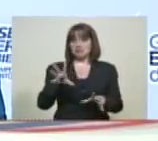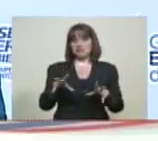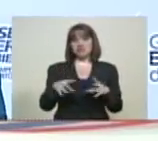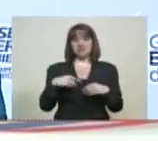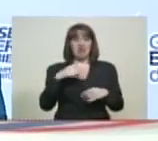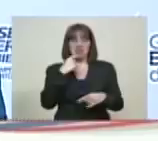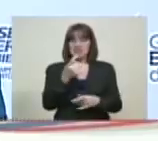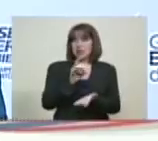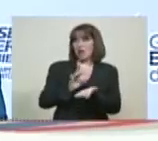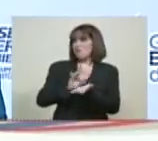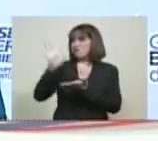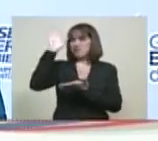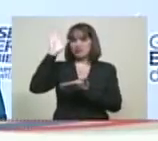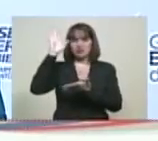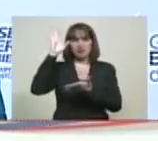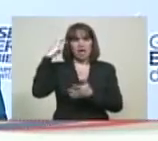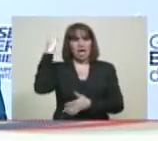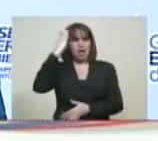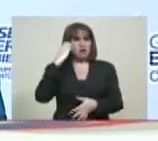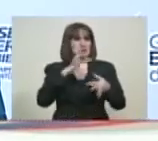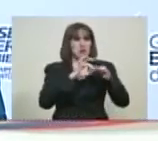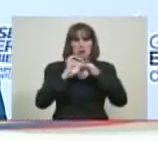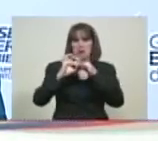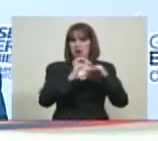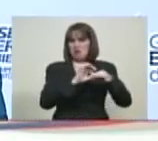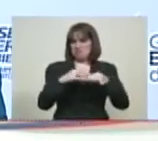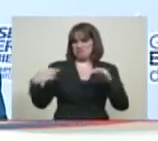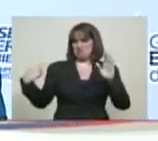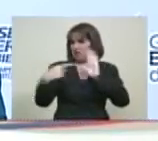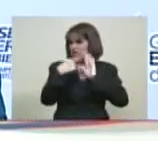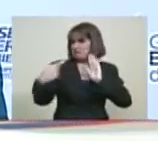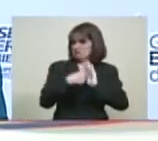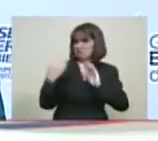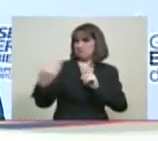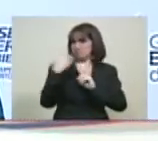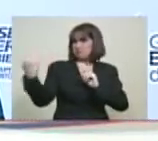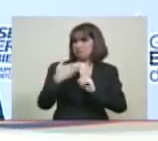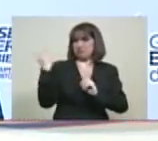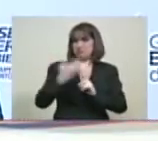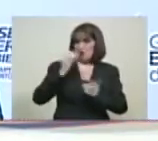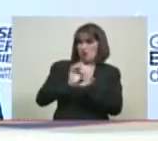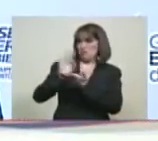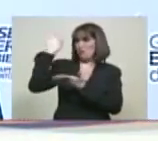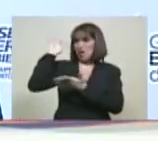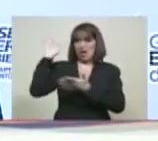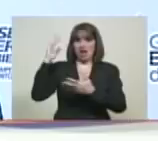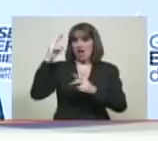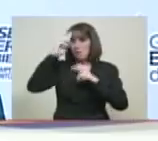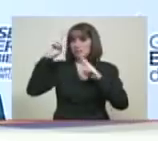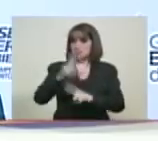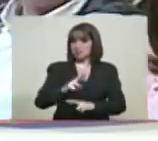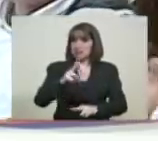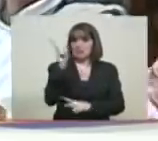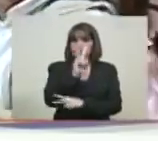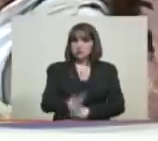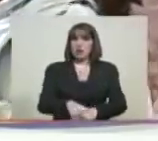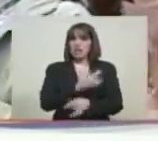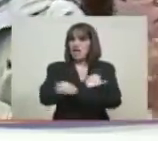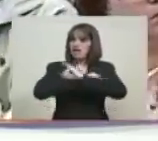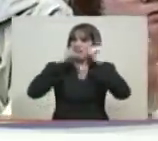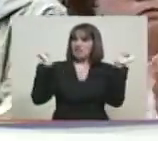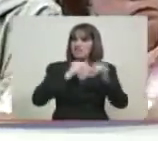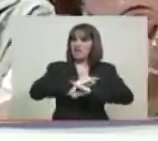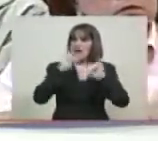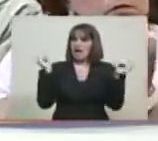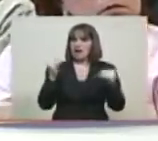fuera de aquí unión europea' basta ya de intromisión pasta de intervencionismo a venezuela se respeta ya basta